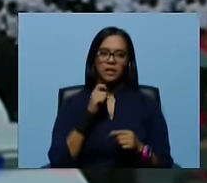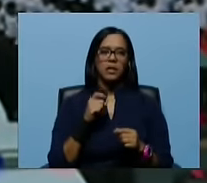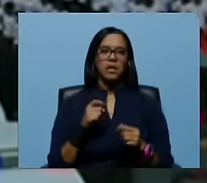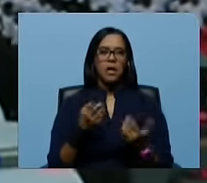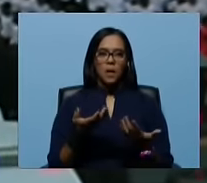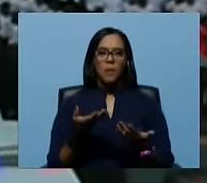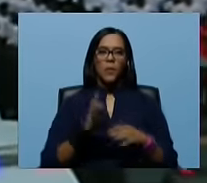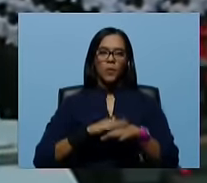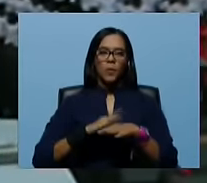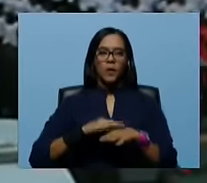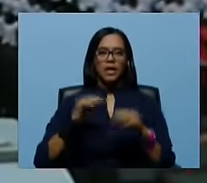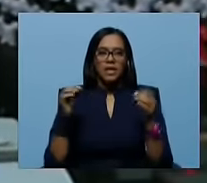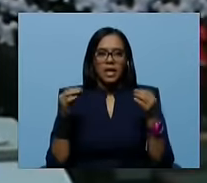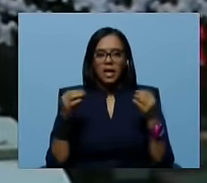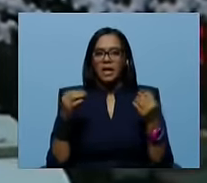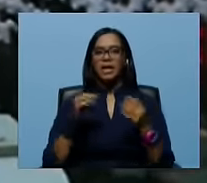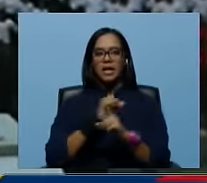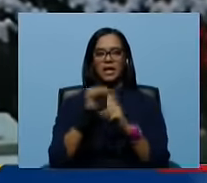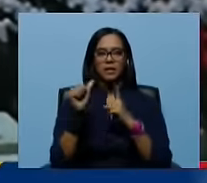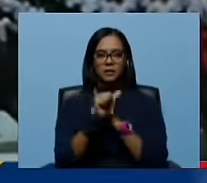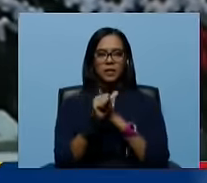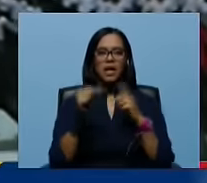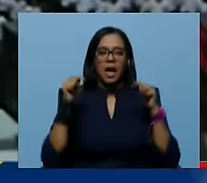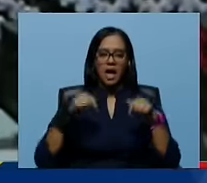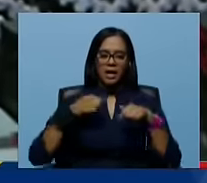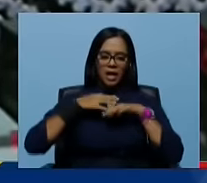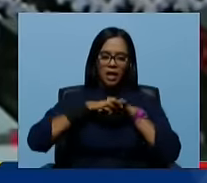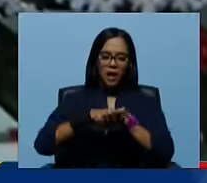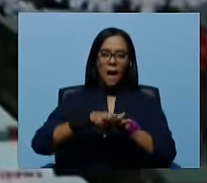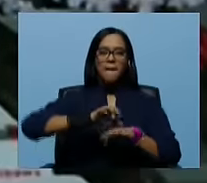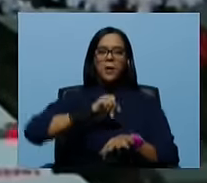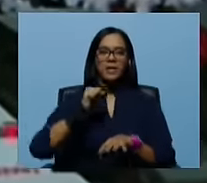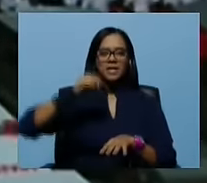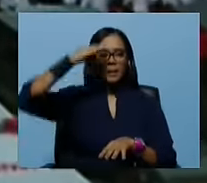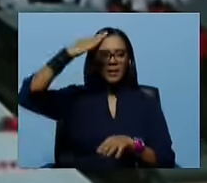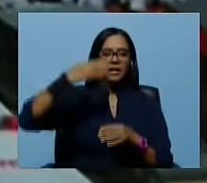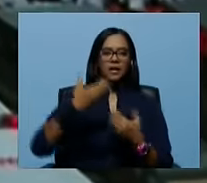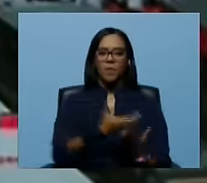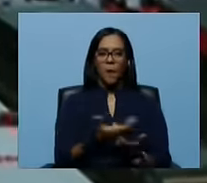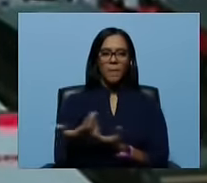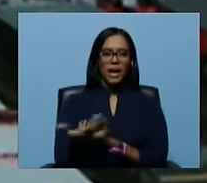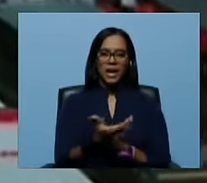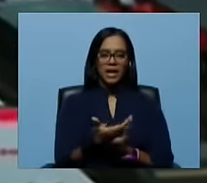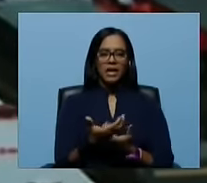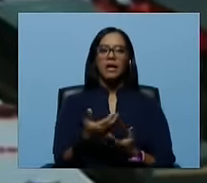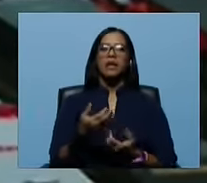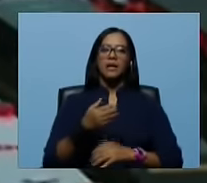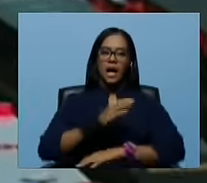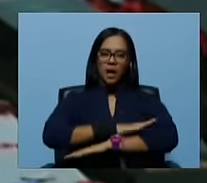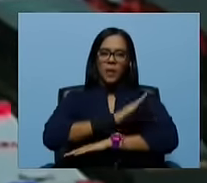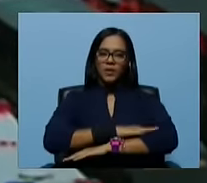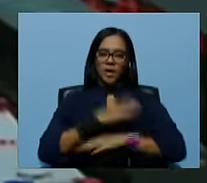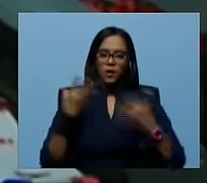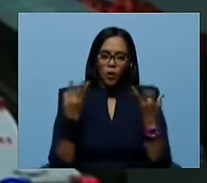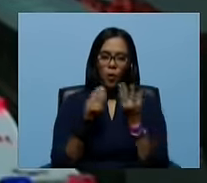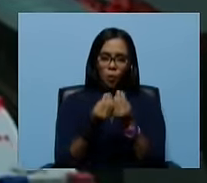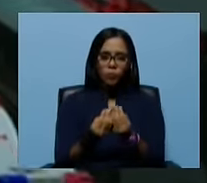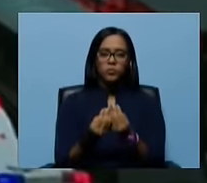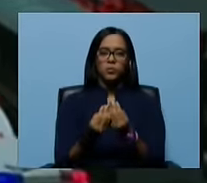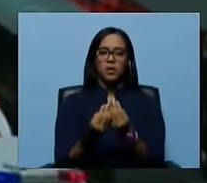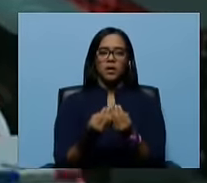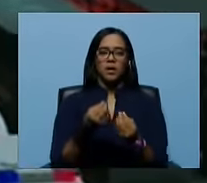la naturaleza, aquí la fusión policial, militar, bomberil ha actuado de manera conjunta con nuestro